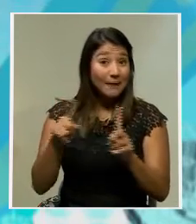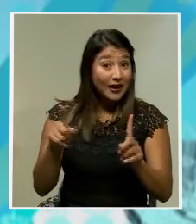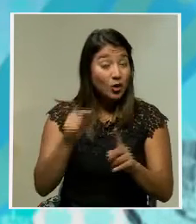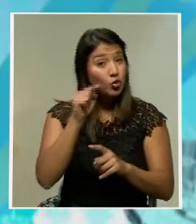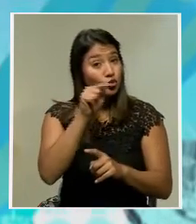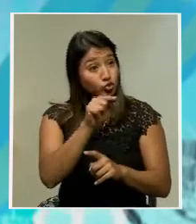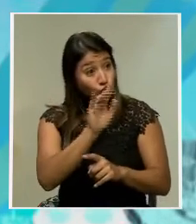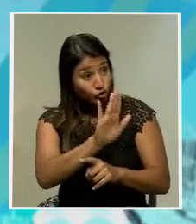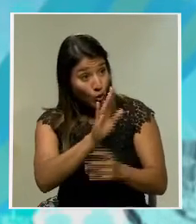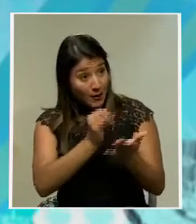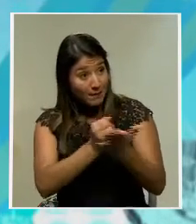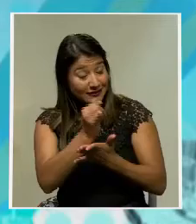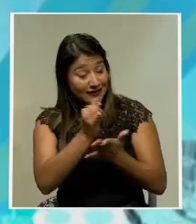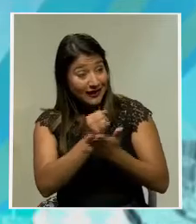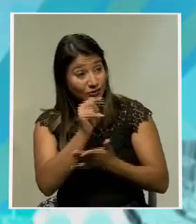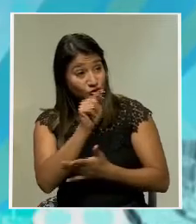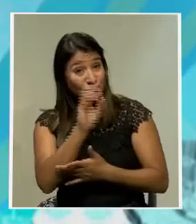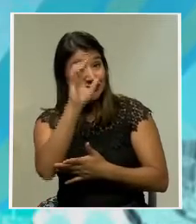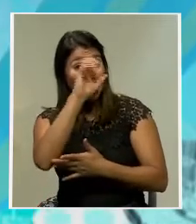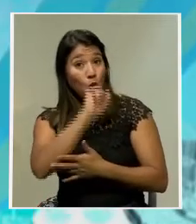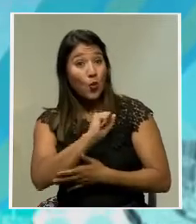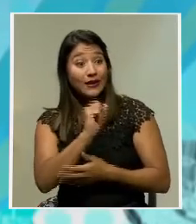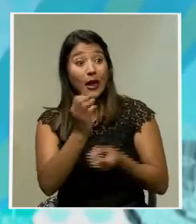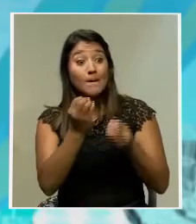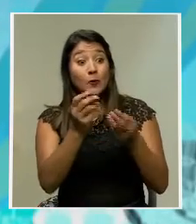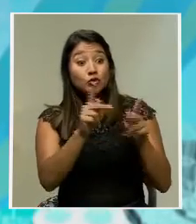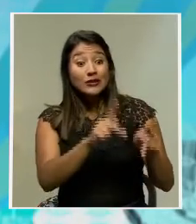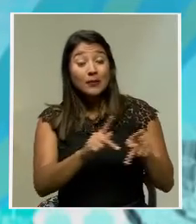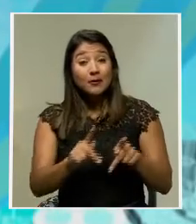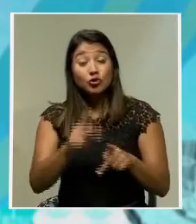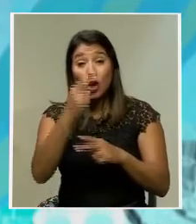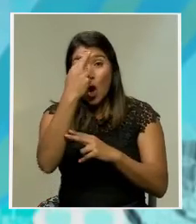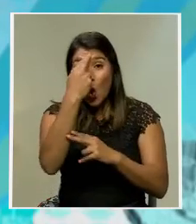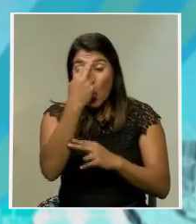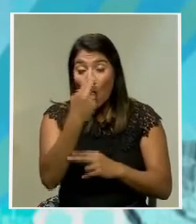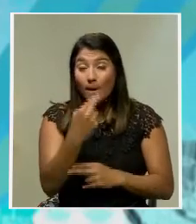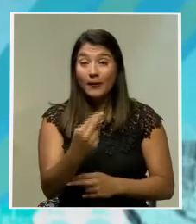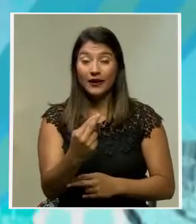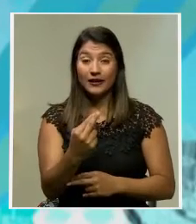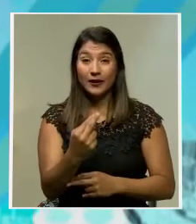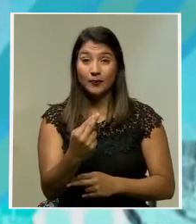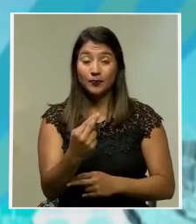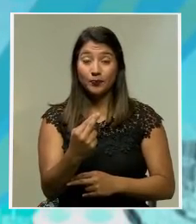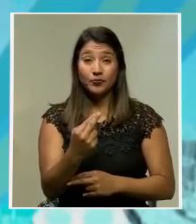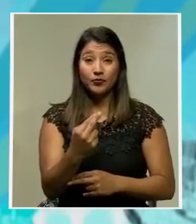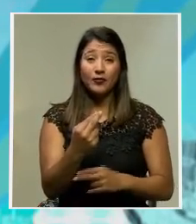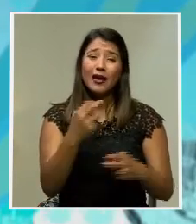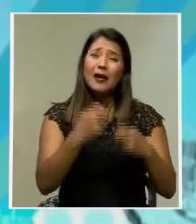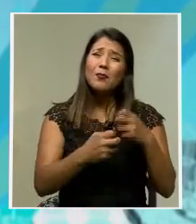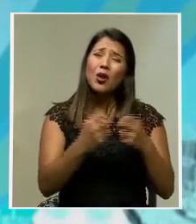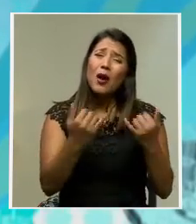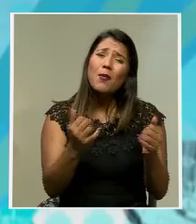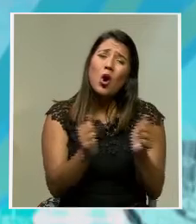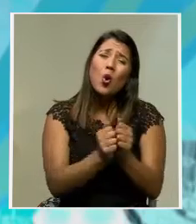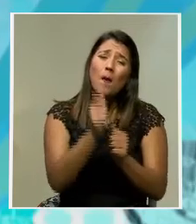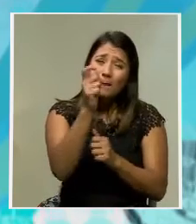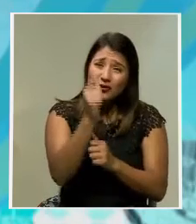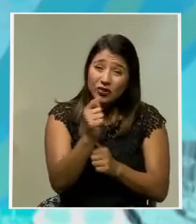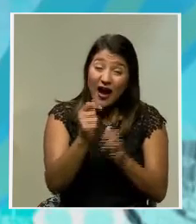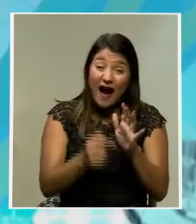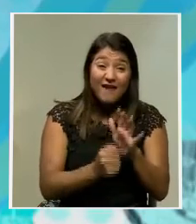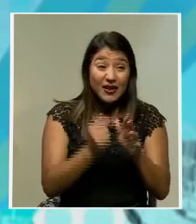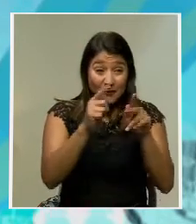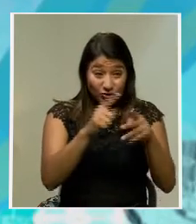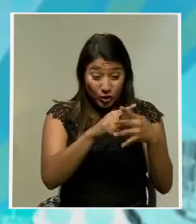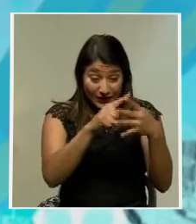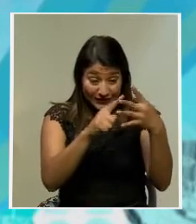que había gente muy humilde, que el problema de las pensiones es tan serio que había gente que aún cobrando